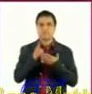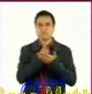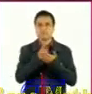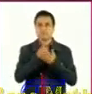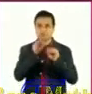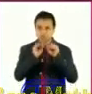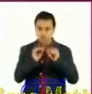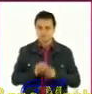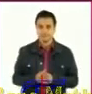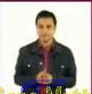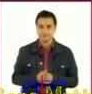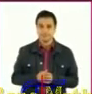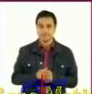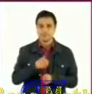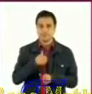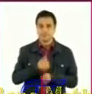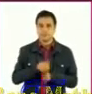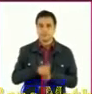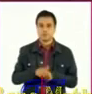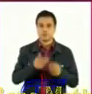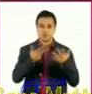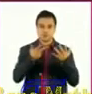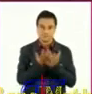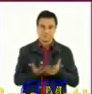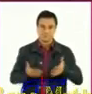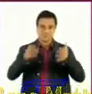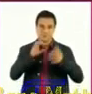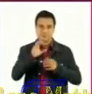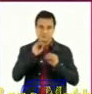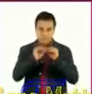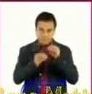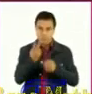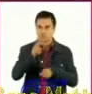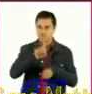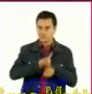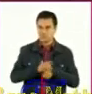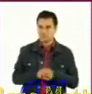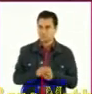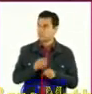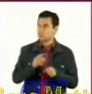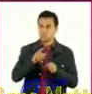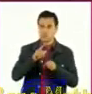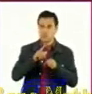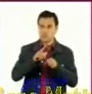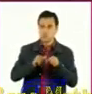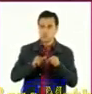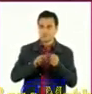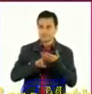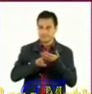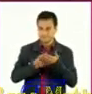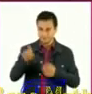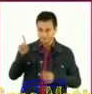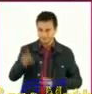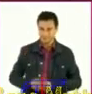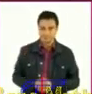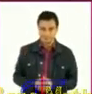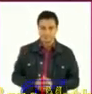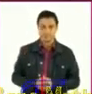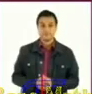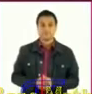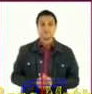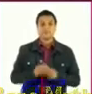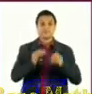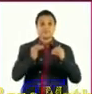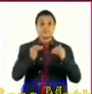Y elaborar el filtro C necesitará otros 2 días marcados en verde de otro tono. Finalmente,